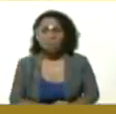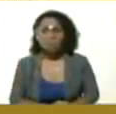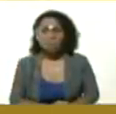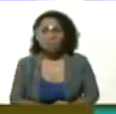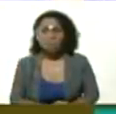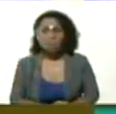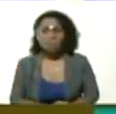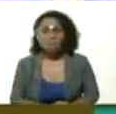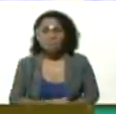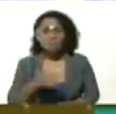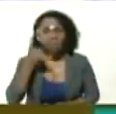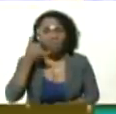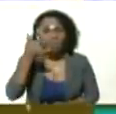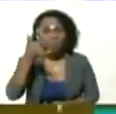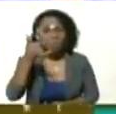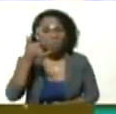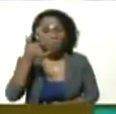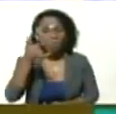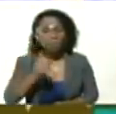Aló,